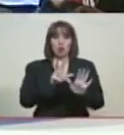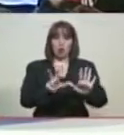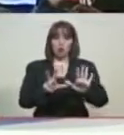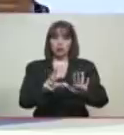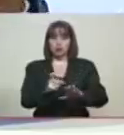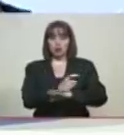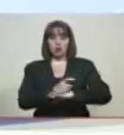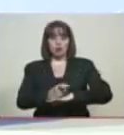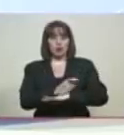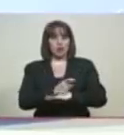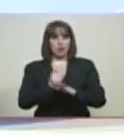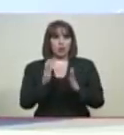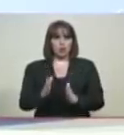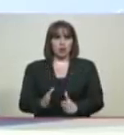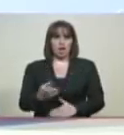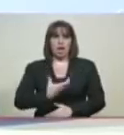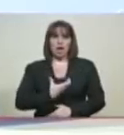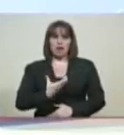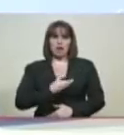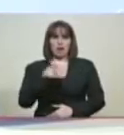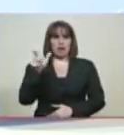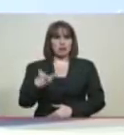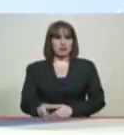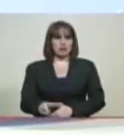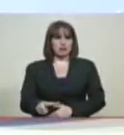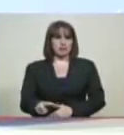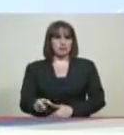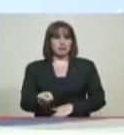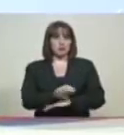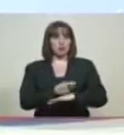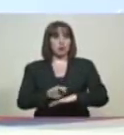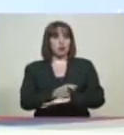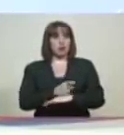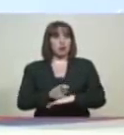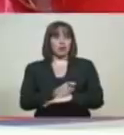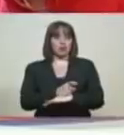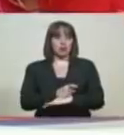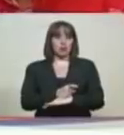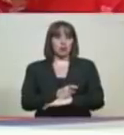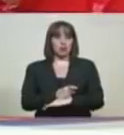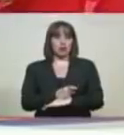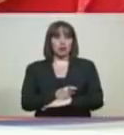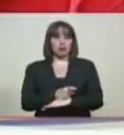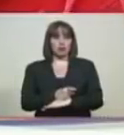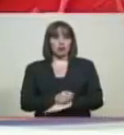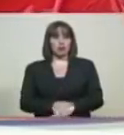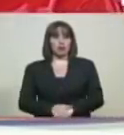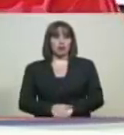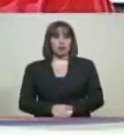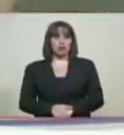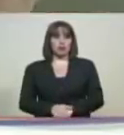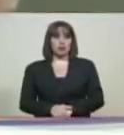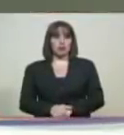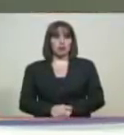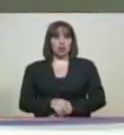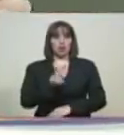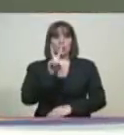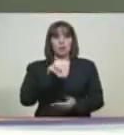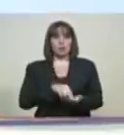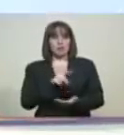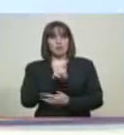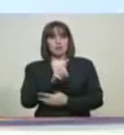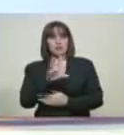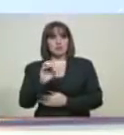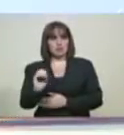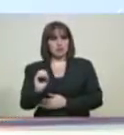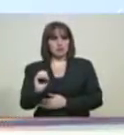gobernadores alcaldes en el 2009 elección de la enmienda constitucional en el 2010 elección de